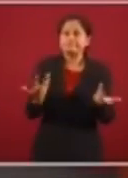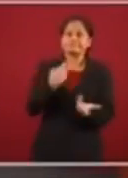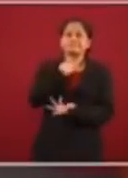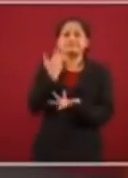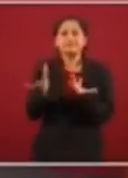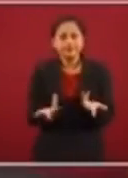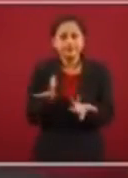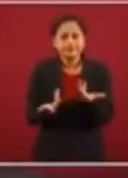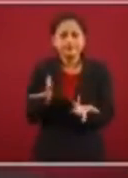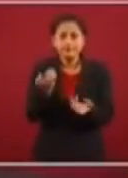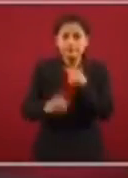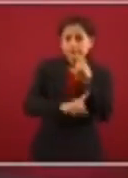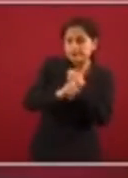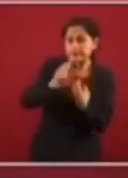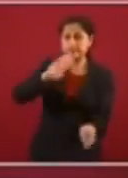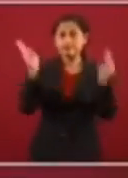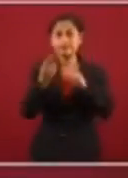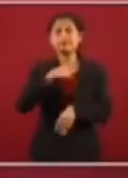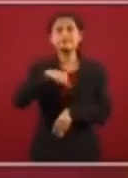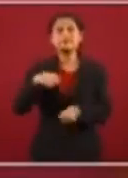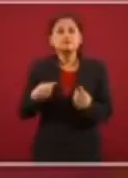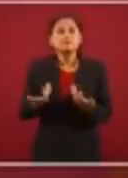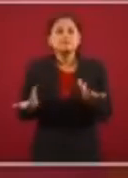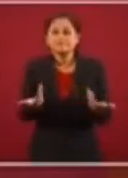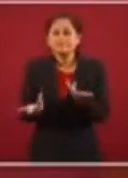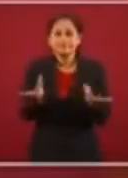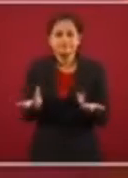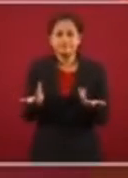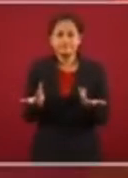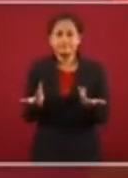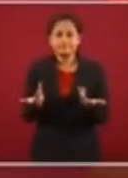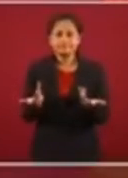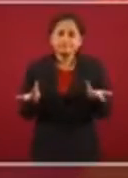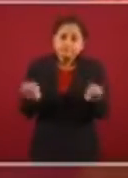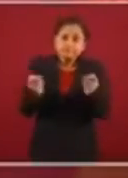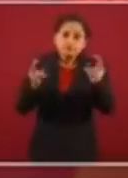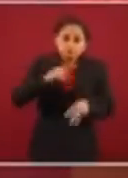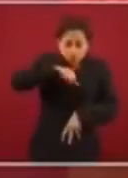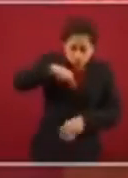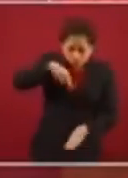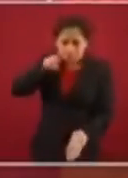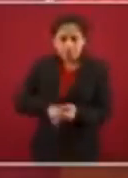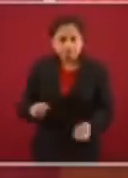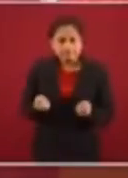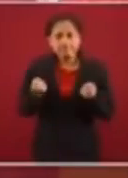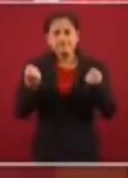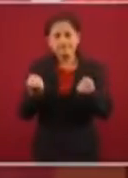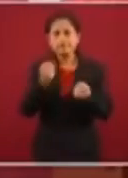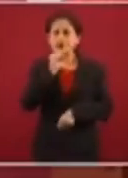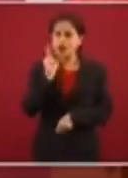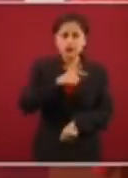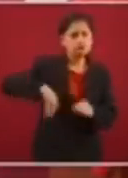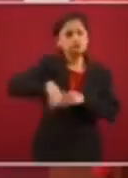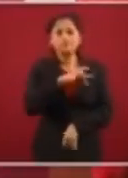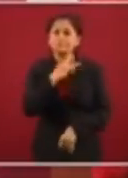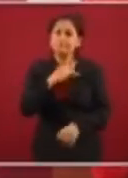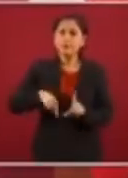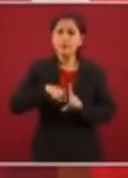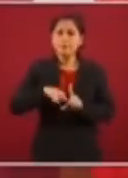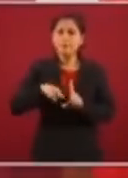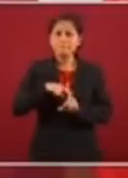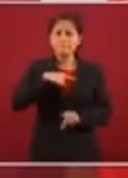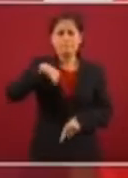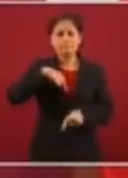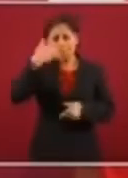Y ante esa crisis mundial, nosotros tenemos muchas fortalezas y estamos optimistas y sabemos que vamos a salir